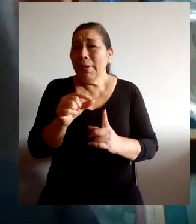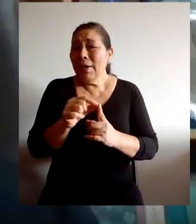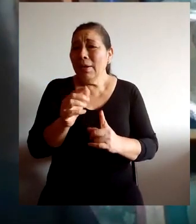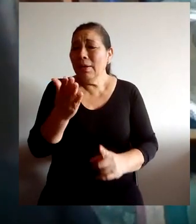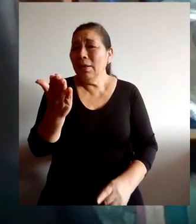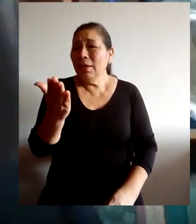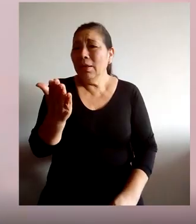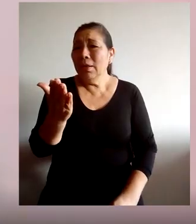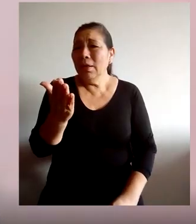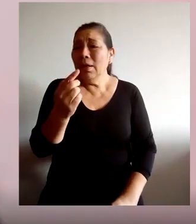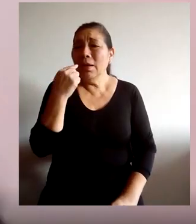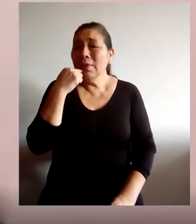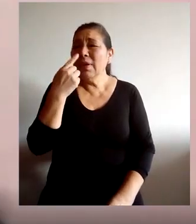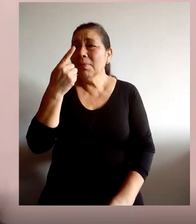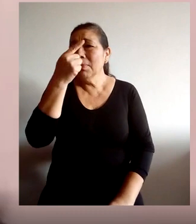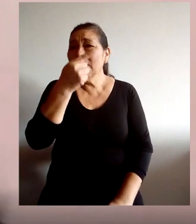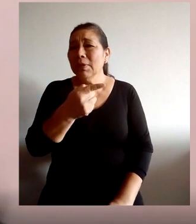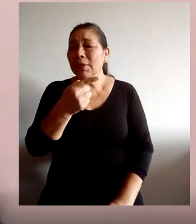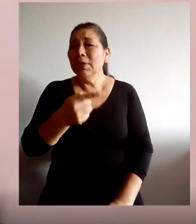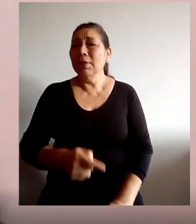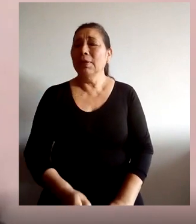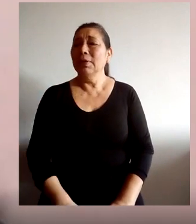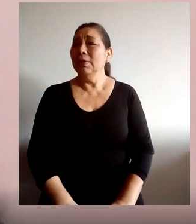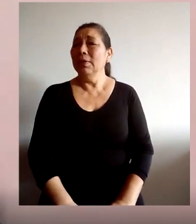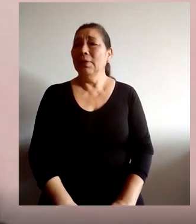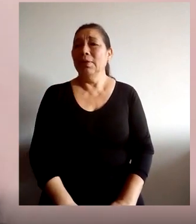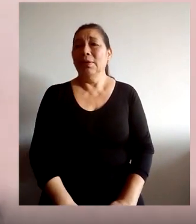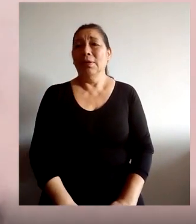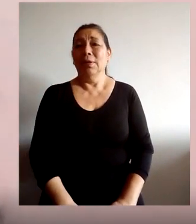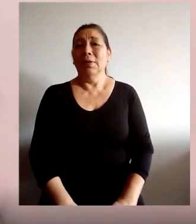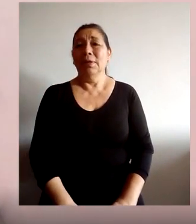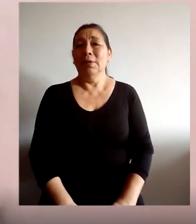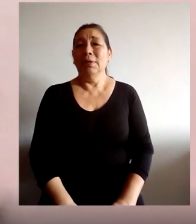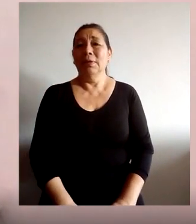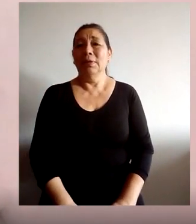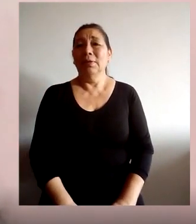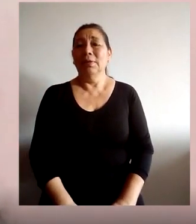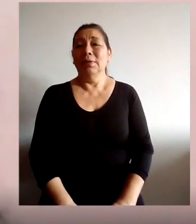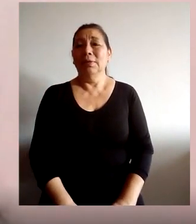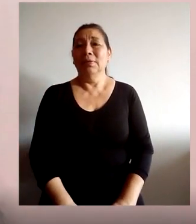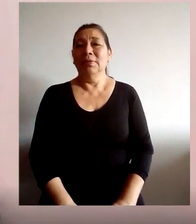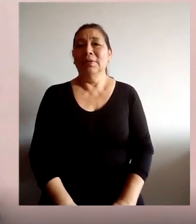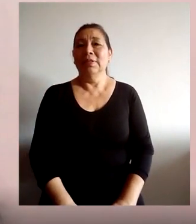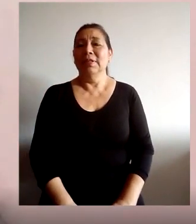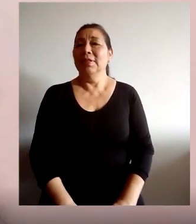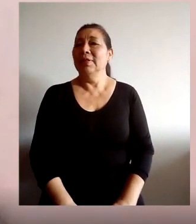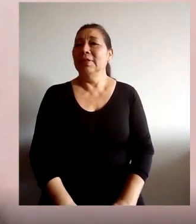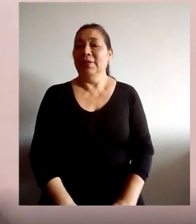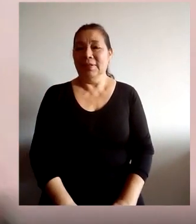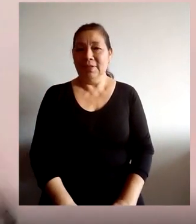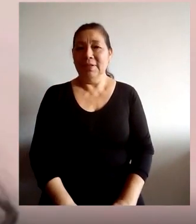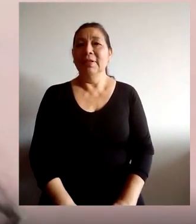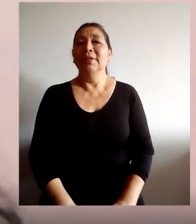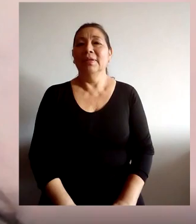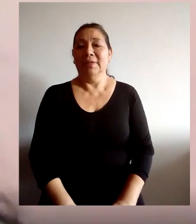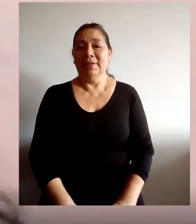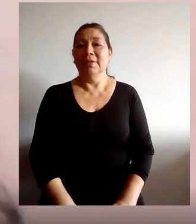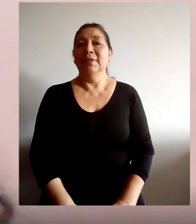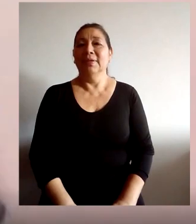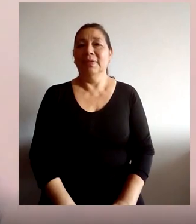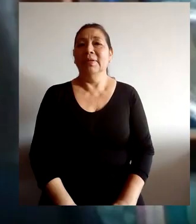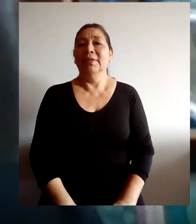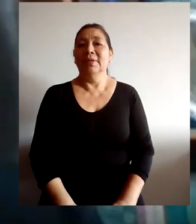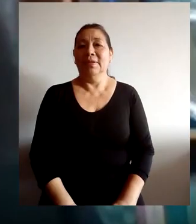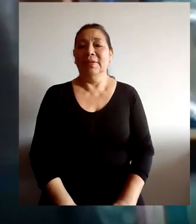No. Sí, ha informado el abogado. Ha informado el abogado de la parte demandante y ha informado el abogado de la